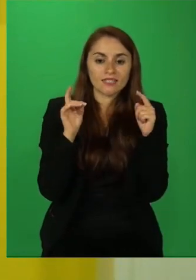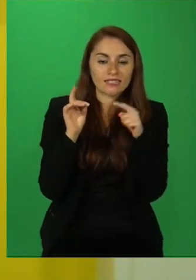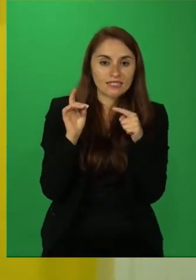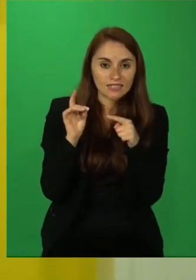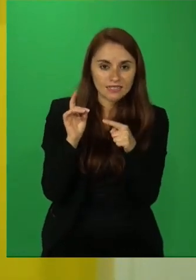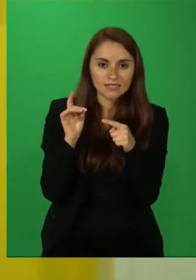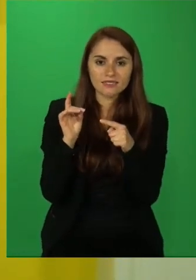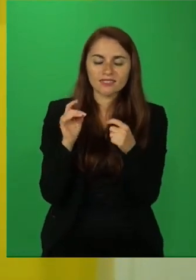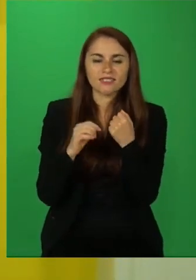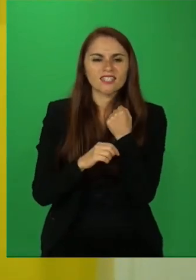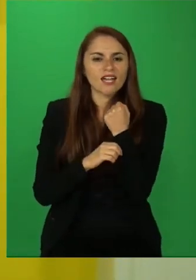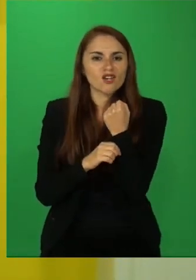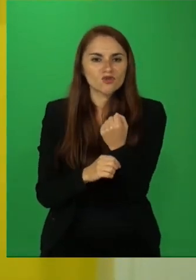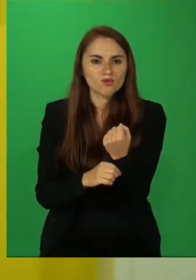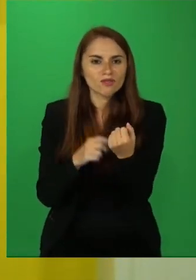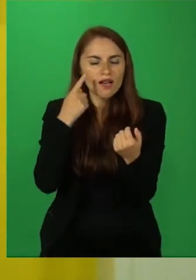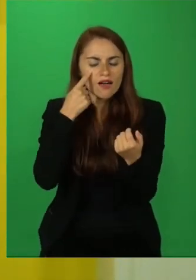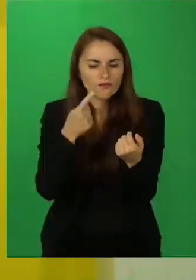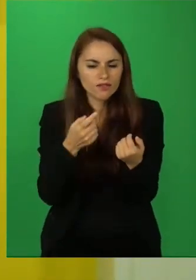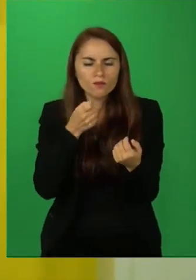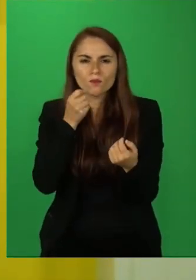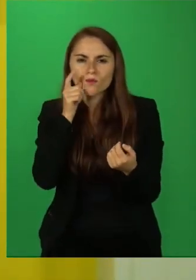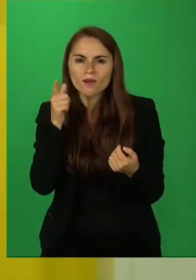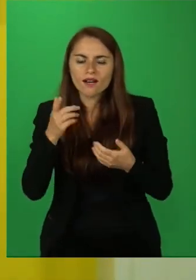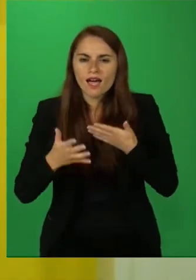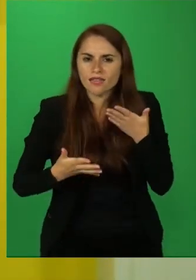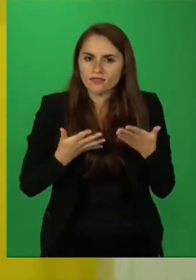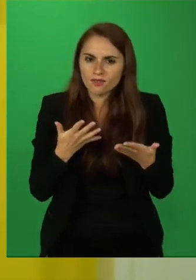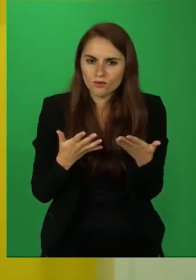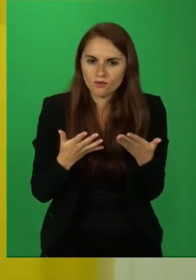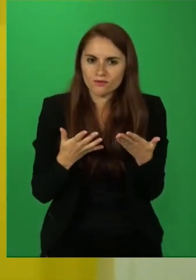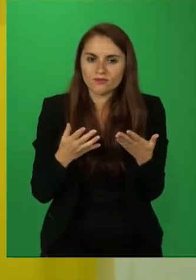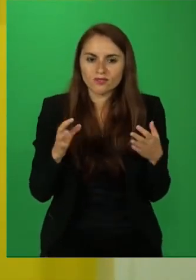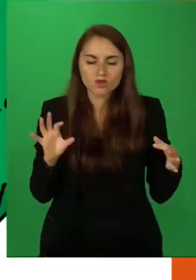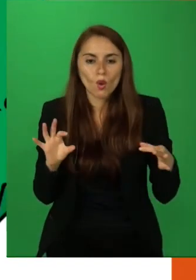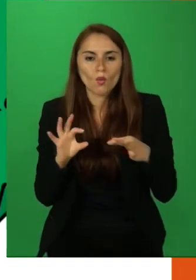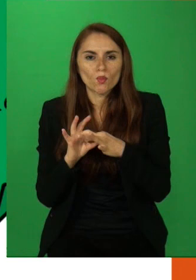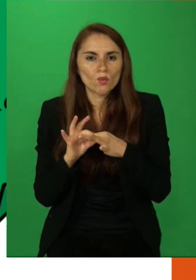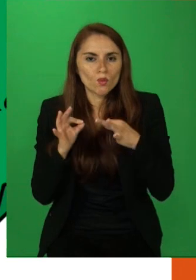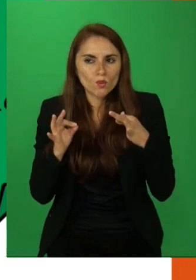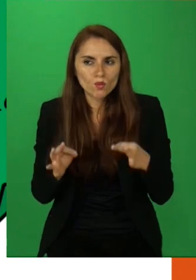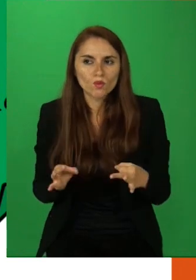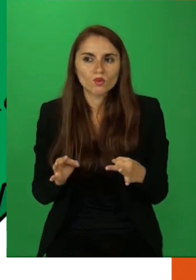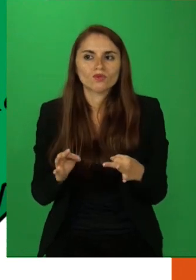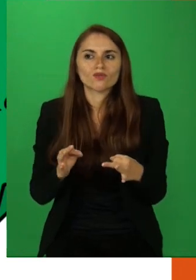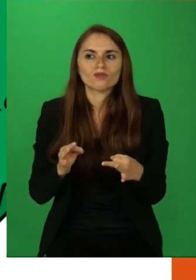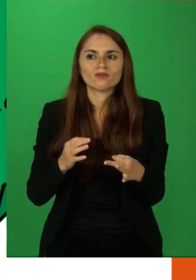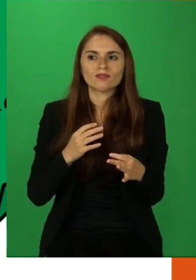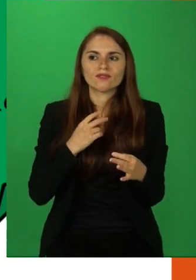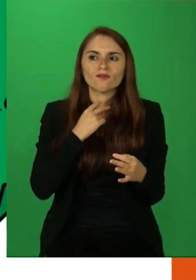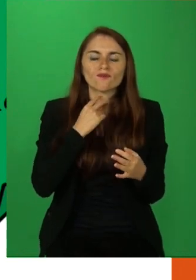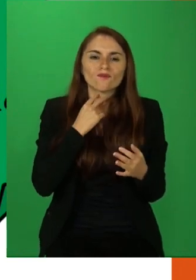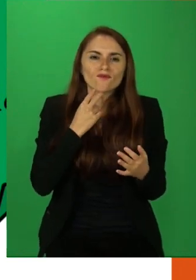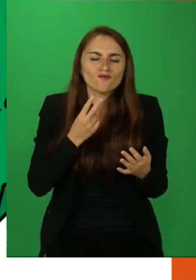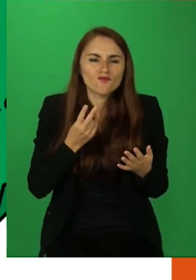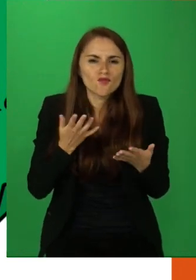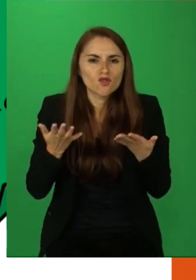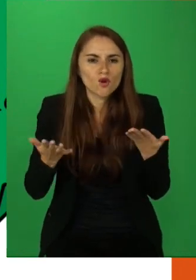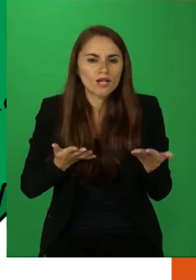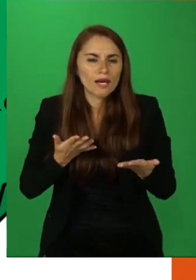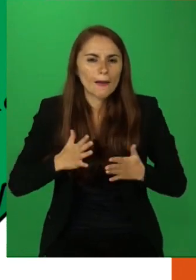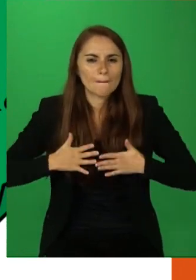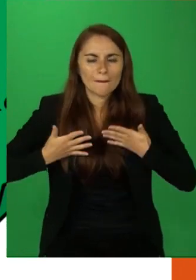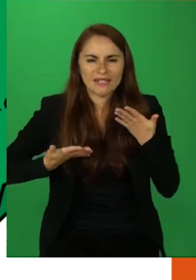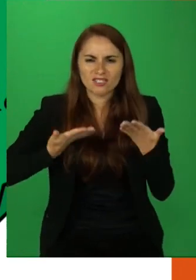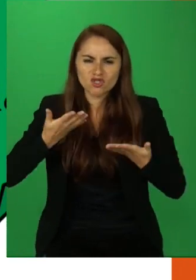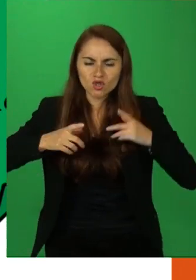refleja la actitud del emisor generalmente coincide con el tono del texto en